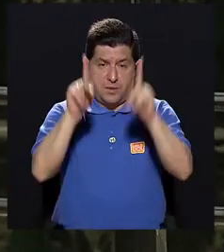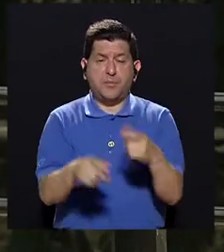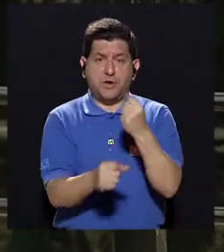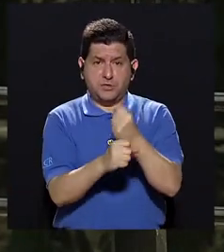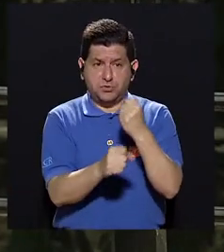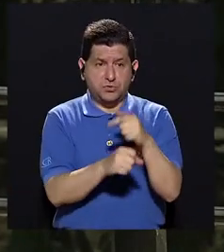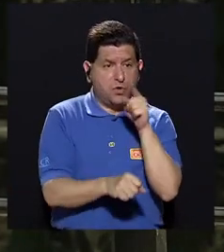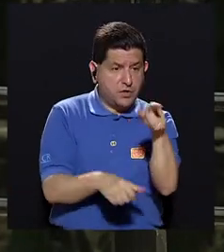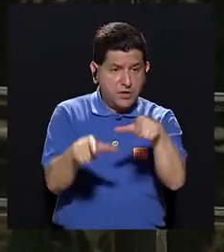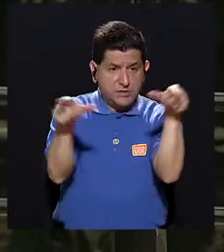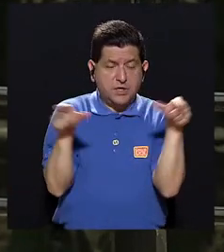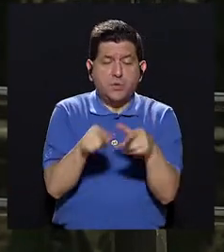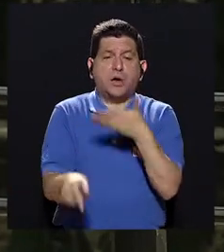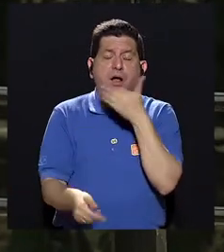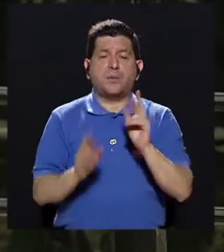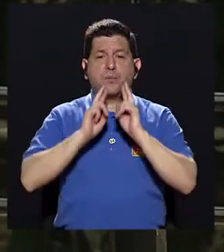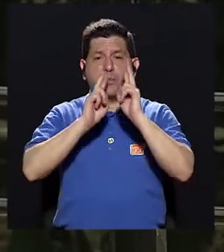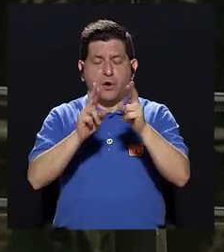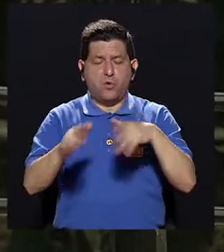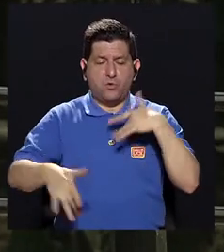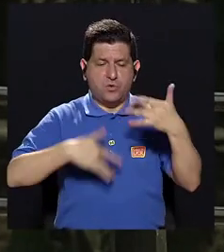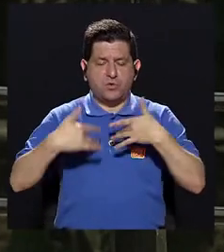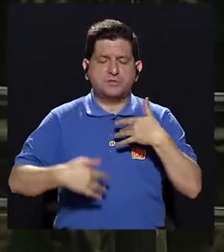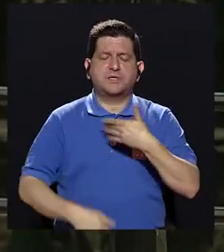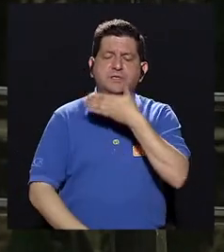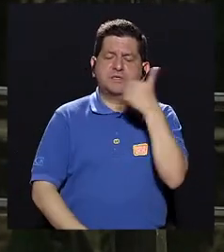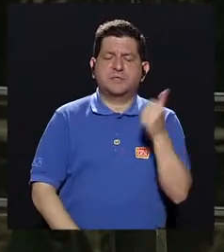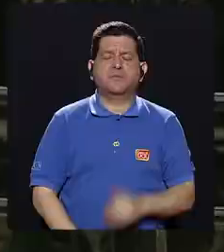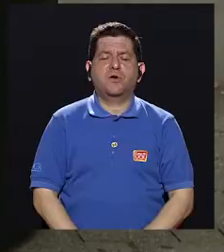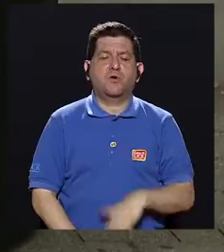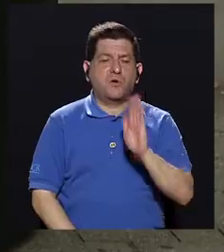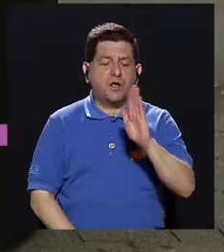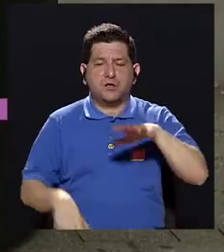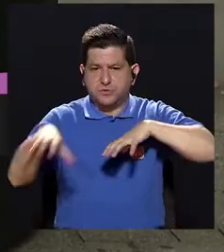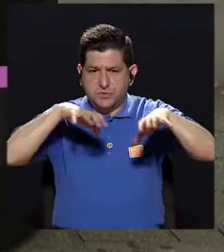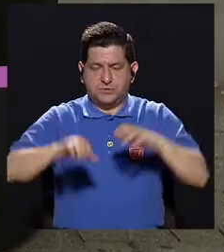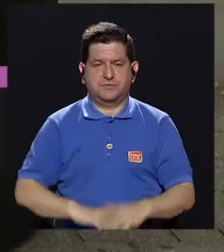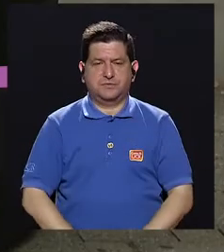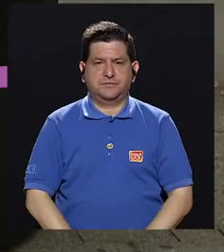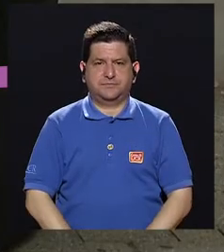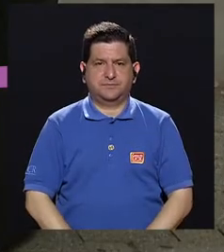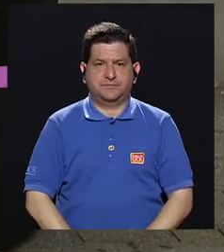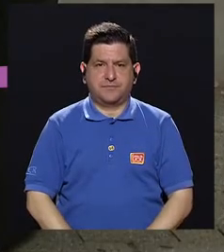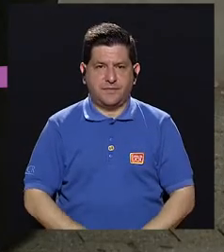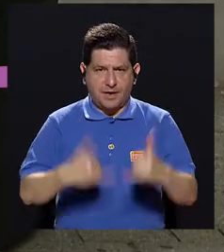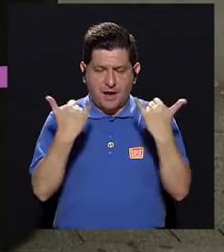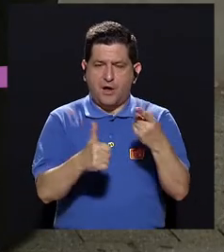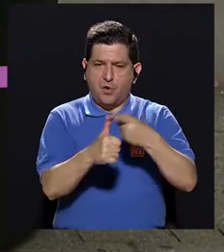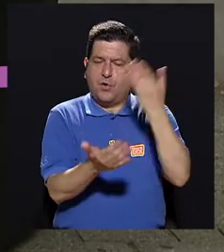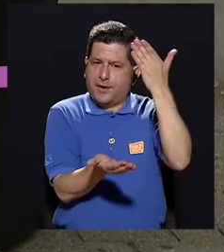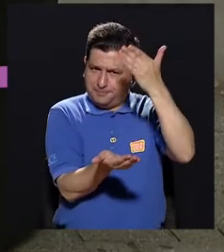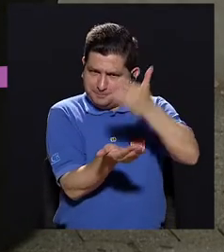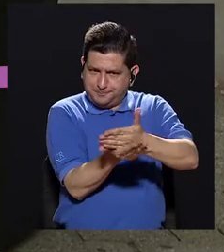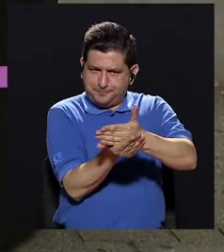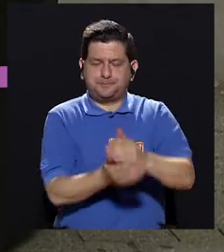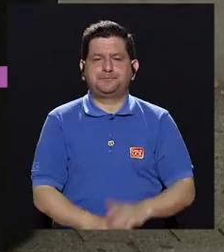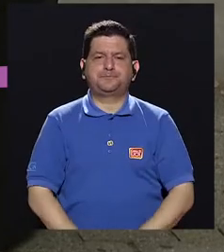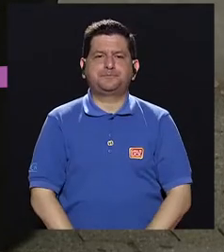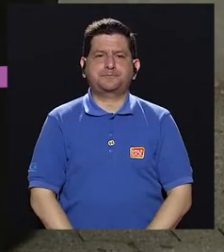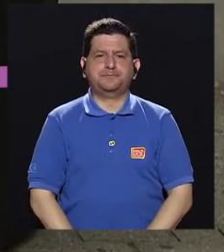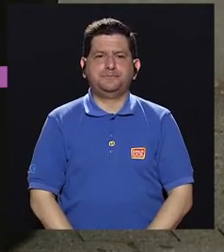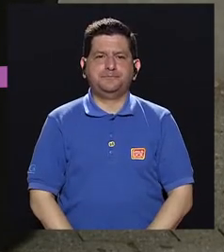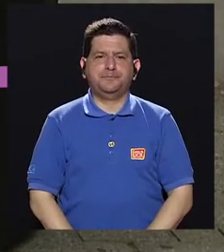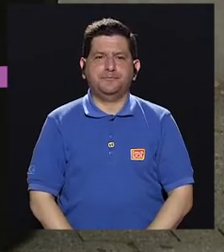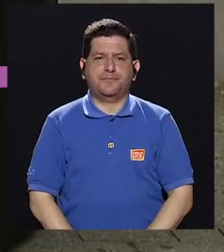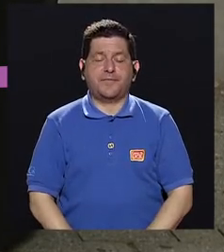las personas que trabajan ahí rindan mejor, se sientan más a gusto en lo que están haciendo. Sí. Juan, vamos a ir ahora a una primera pausa,